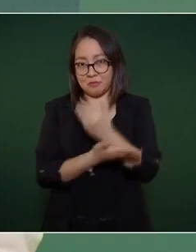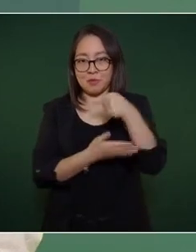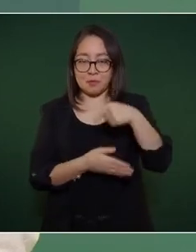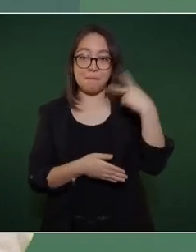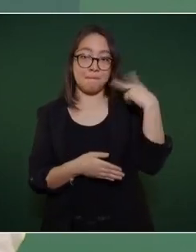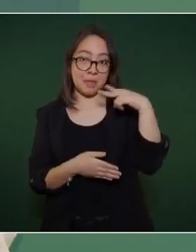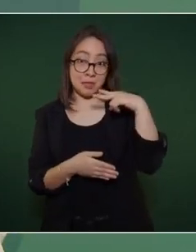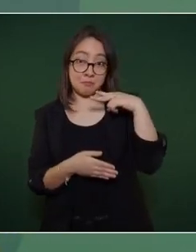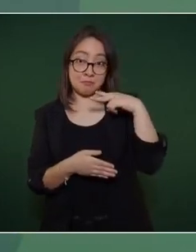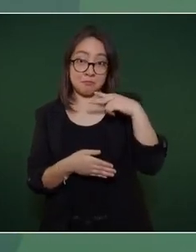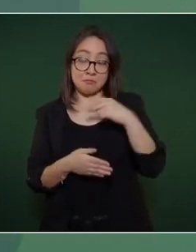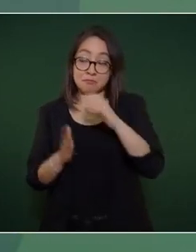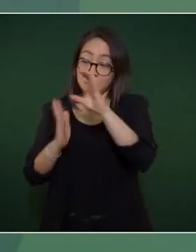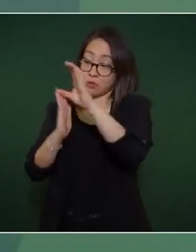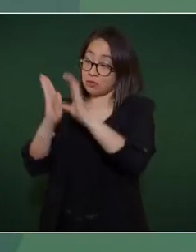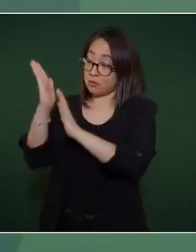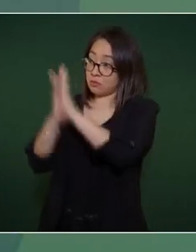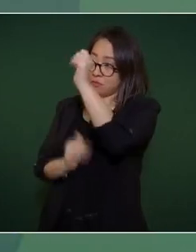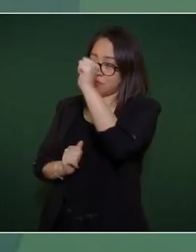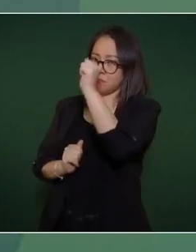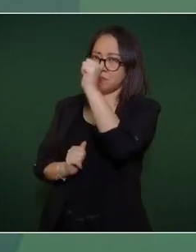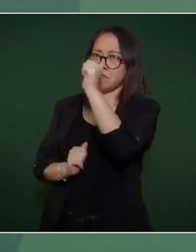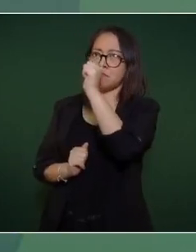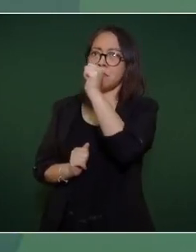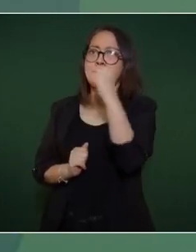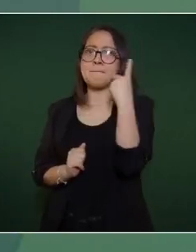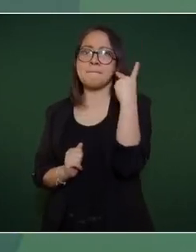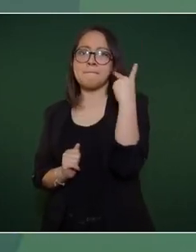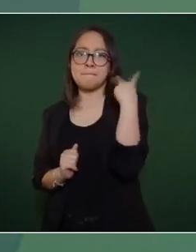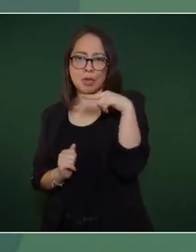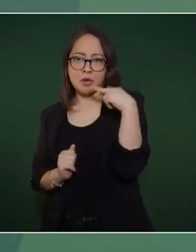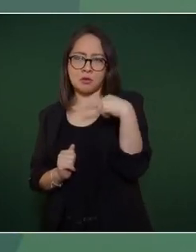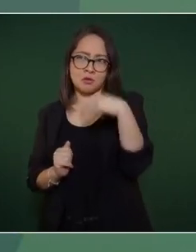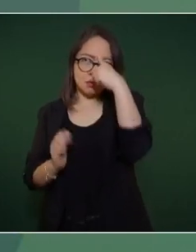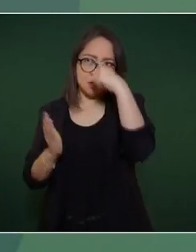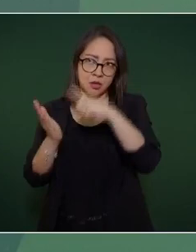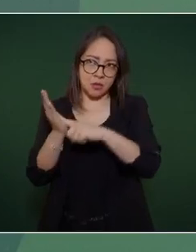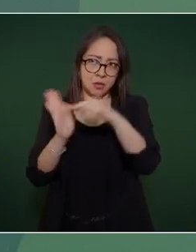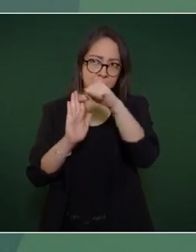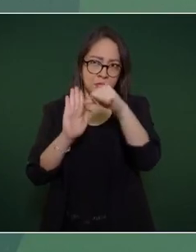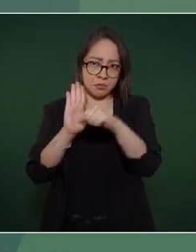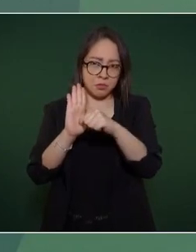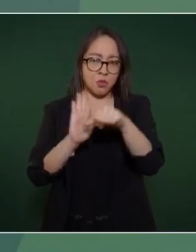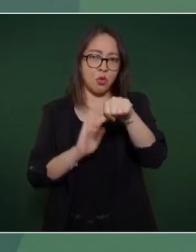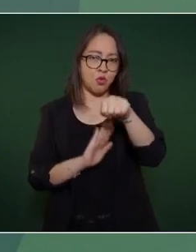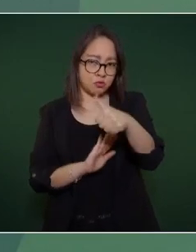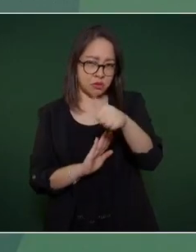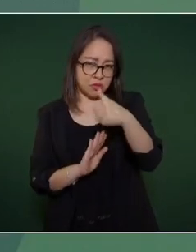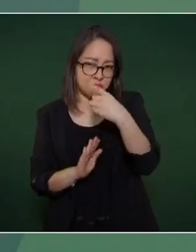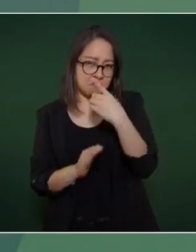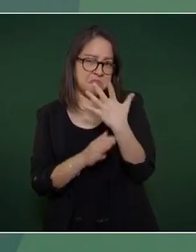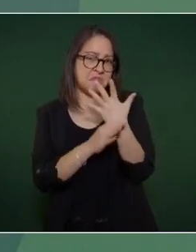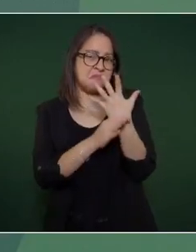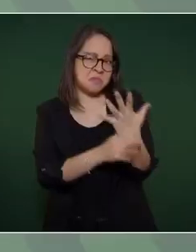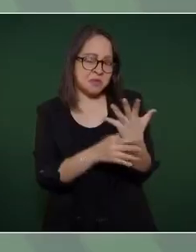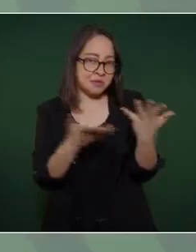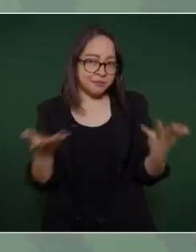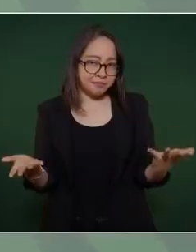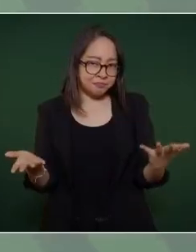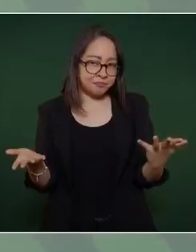Veracruz, creo que en el artículo 11, los hijos de